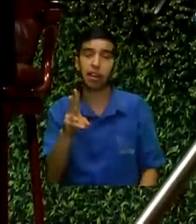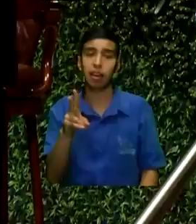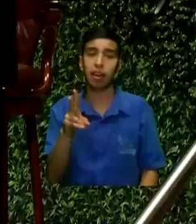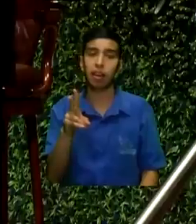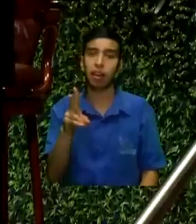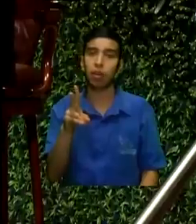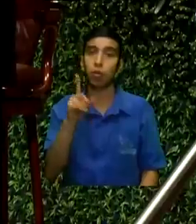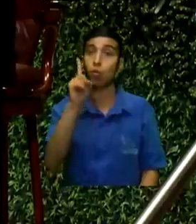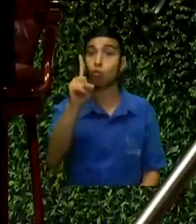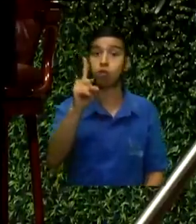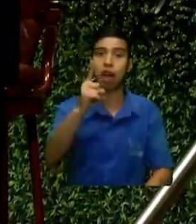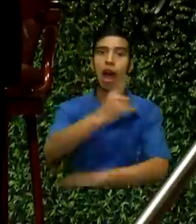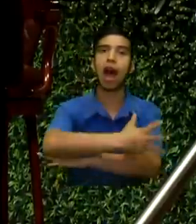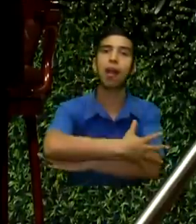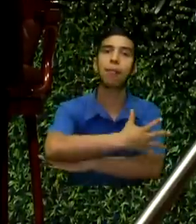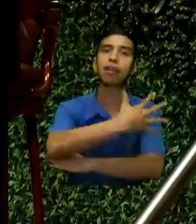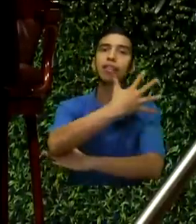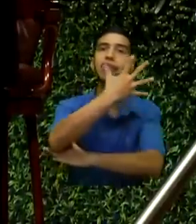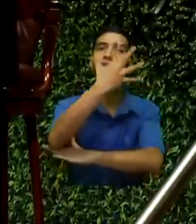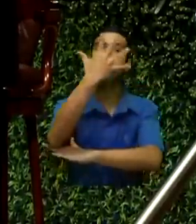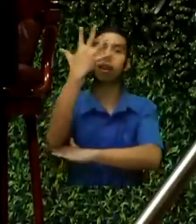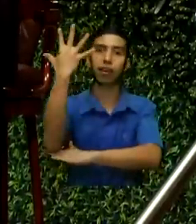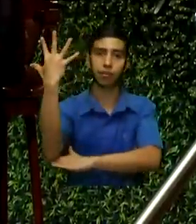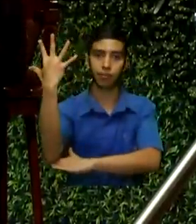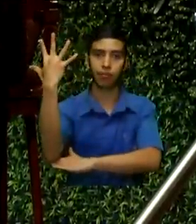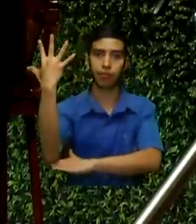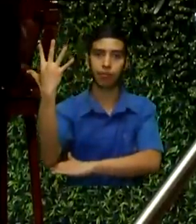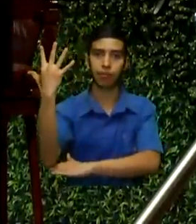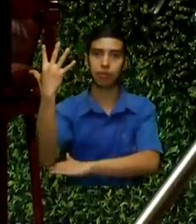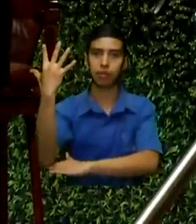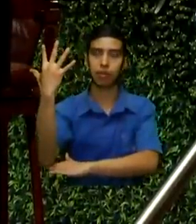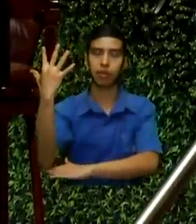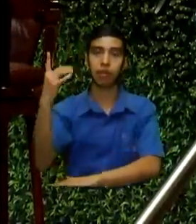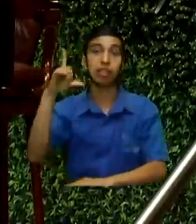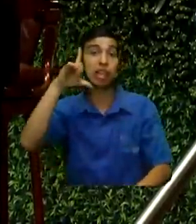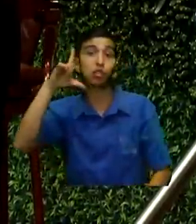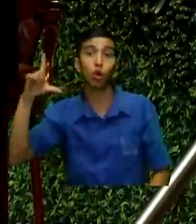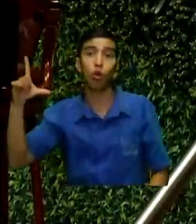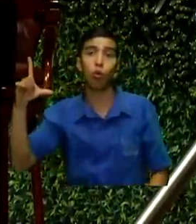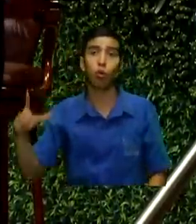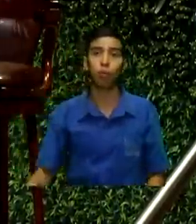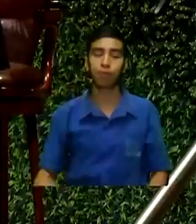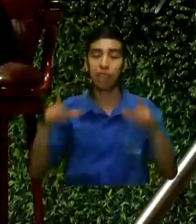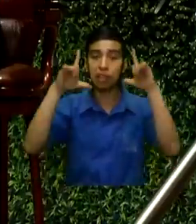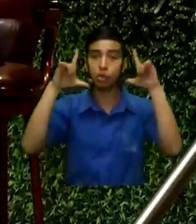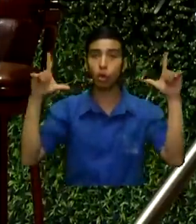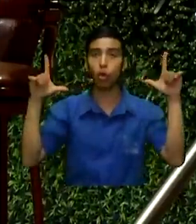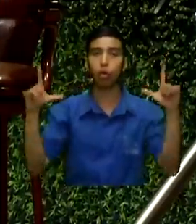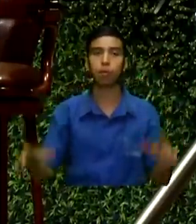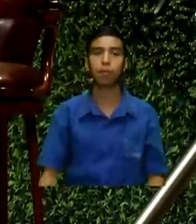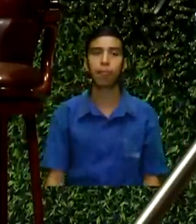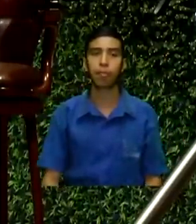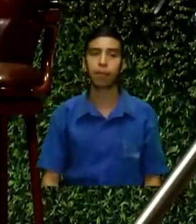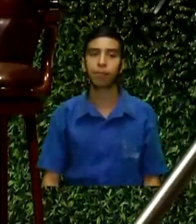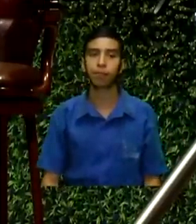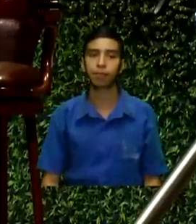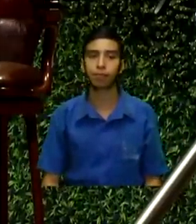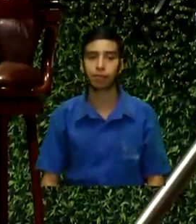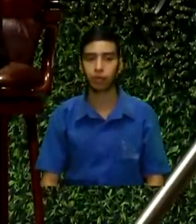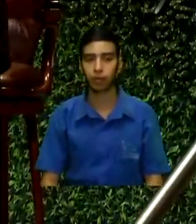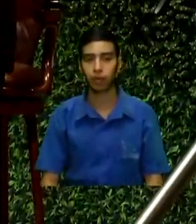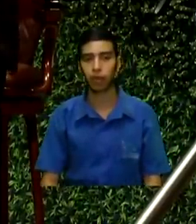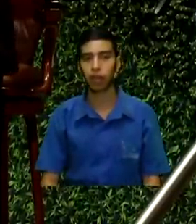el amanecer. Lástima que tarda muy poquito, ¿verdad? Pero usted llega y empieza a ver y dice, esto no lo puede haber hecho